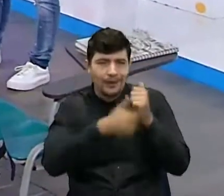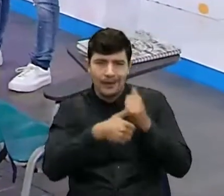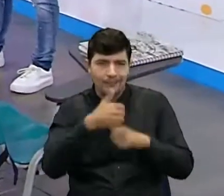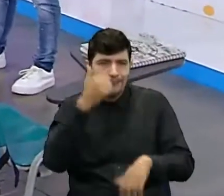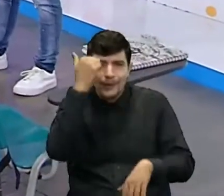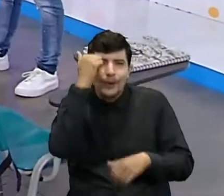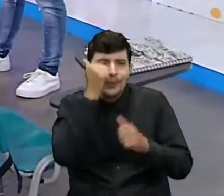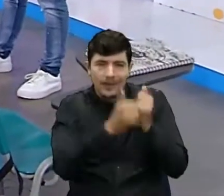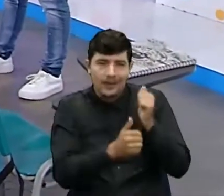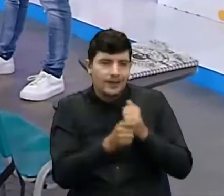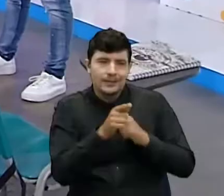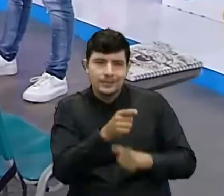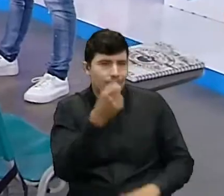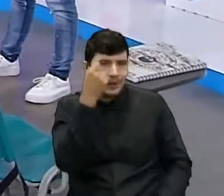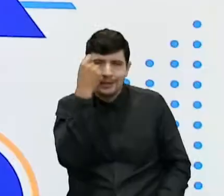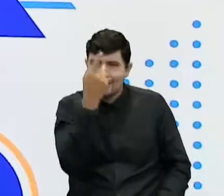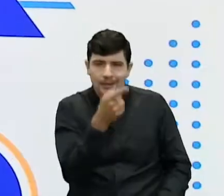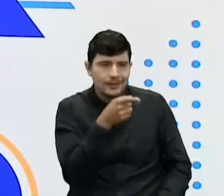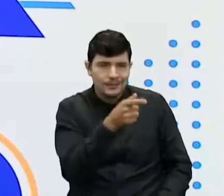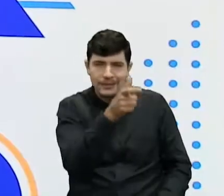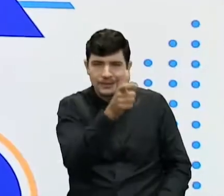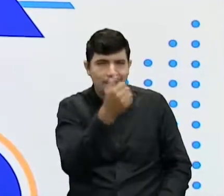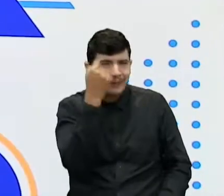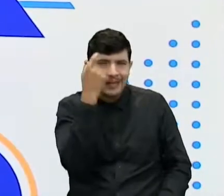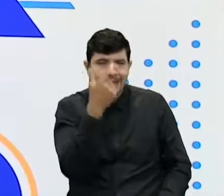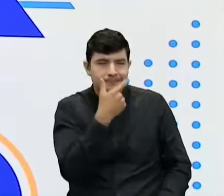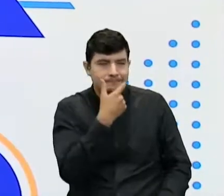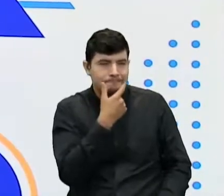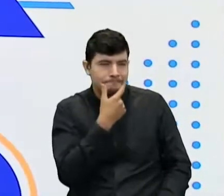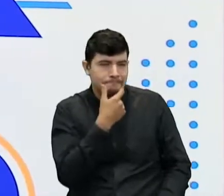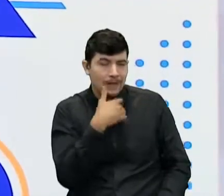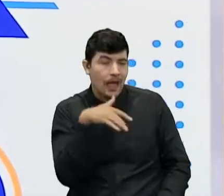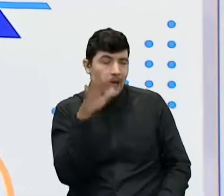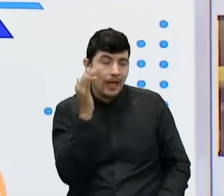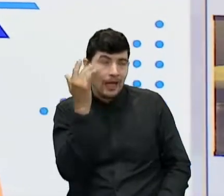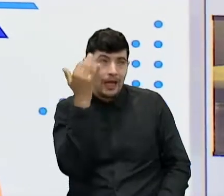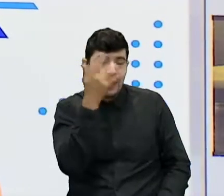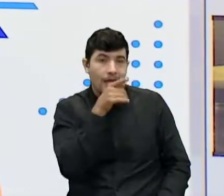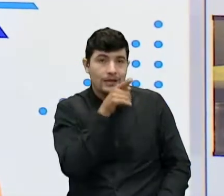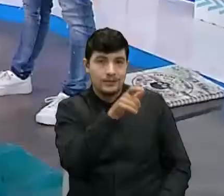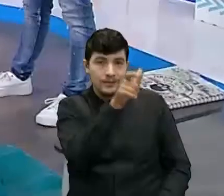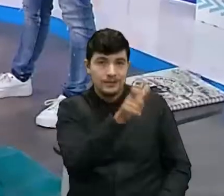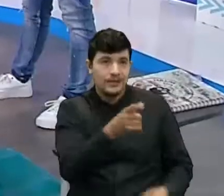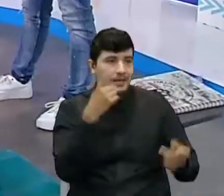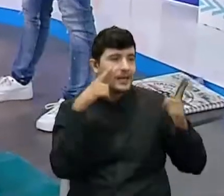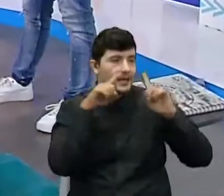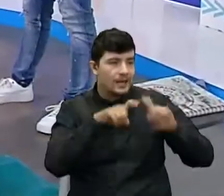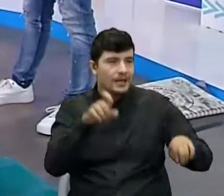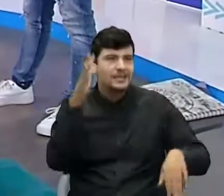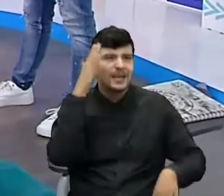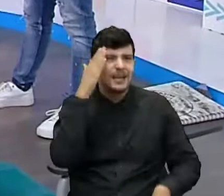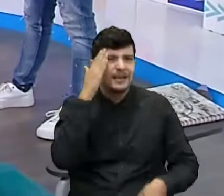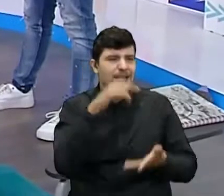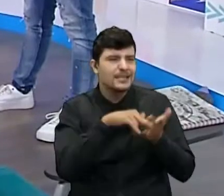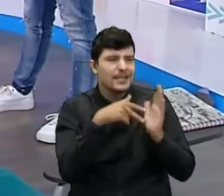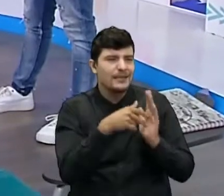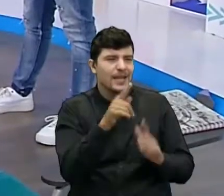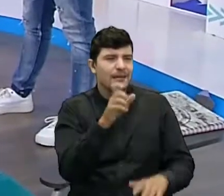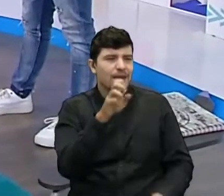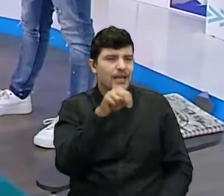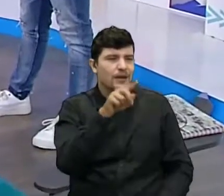Que era fenotipo ¿Cierto? No entendió Y entonces Pues bueno Se dejó conquistar Por el científico Solo para saber Que era fenotipo